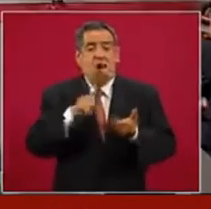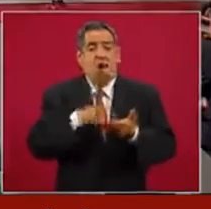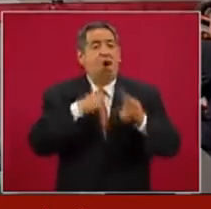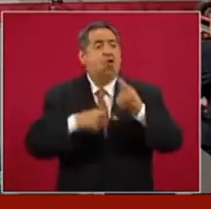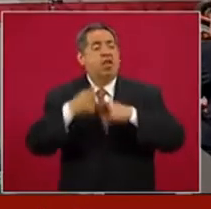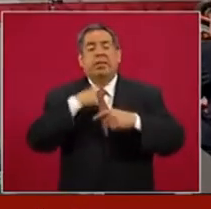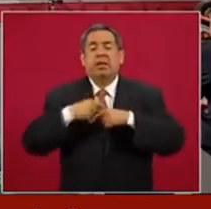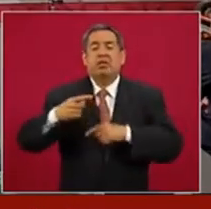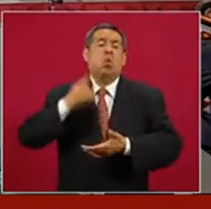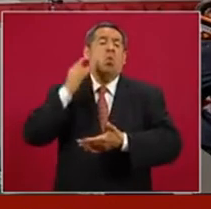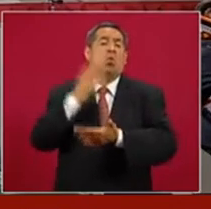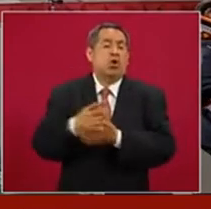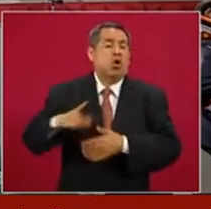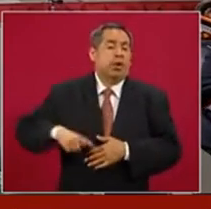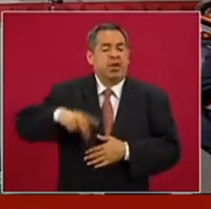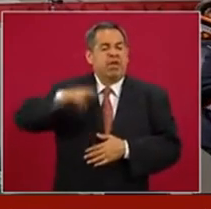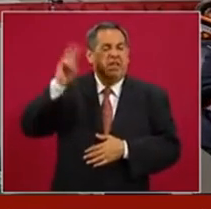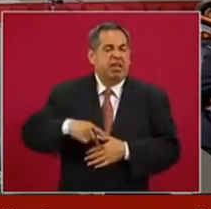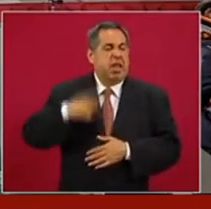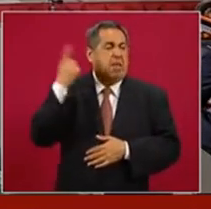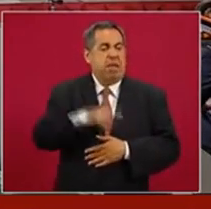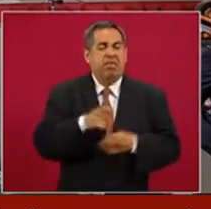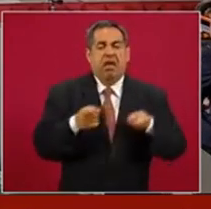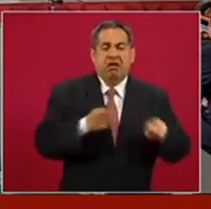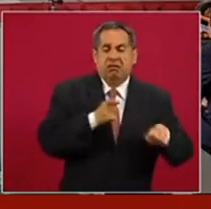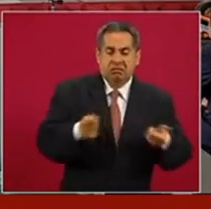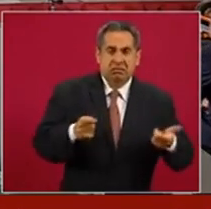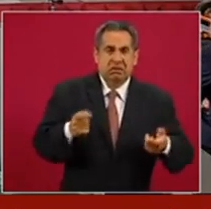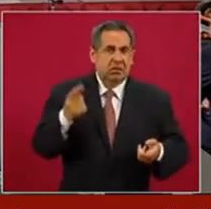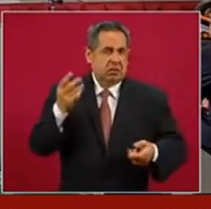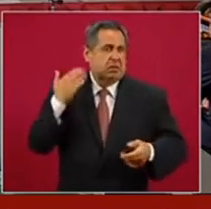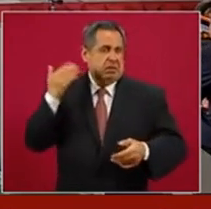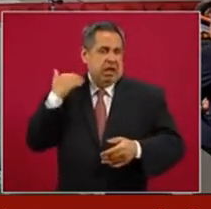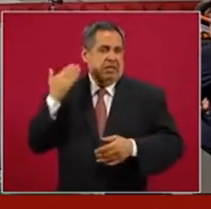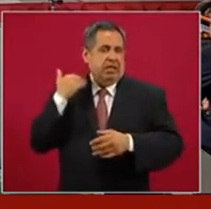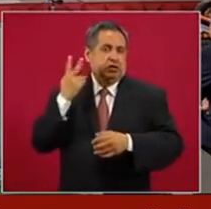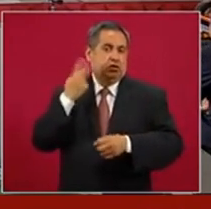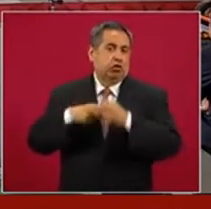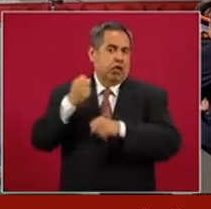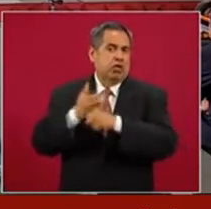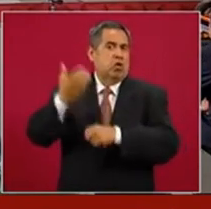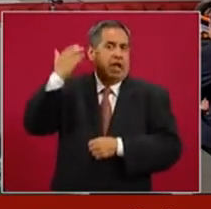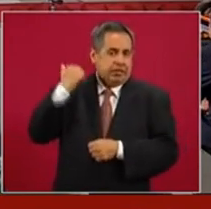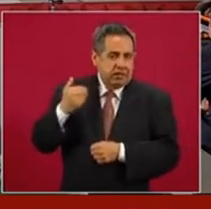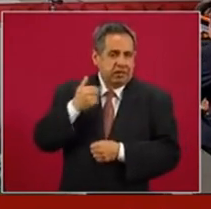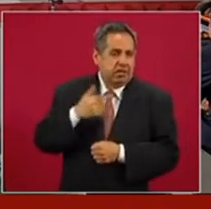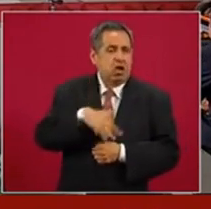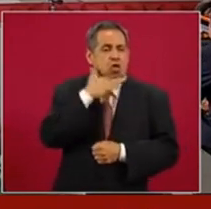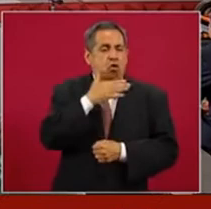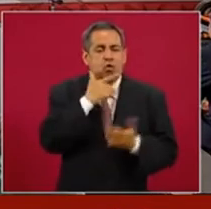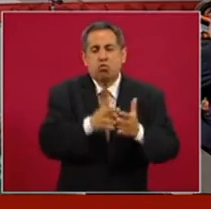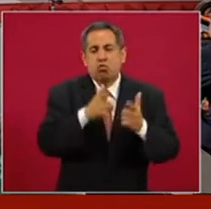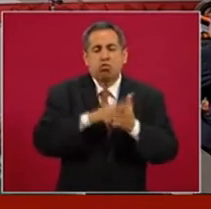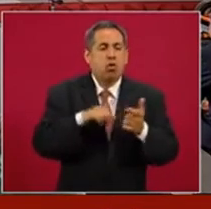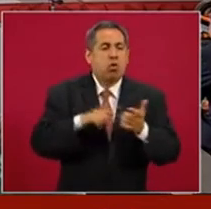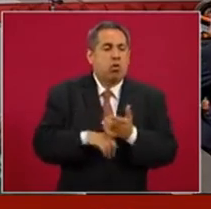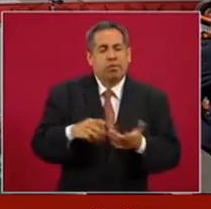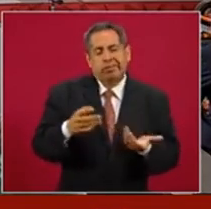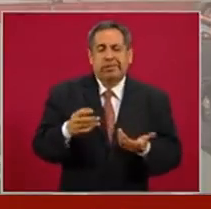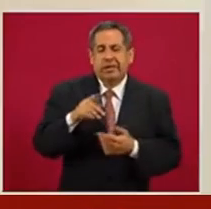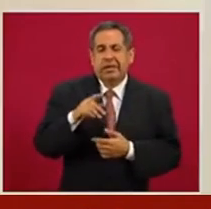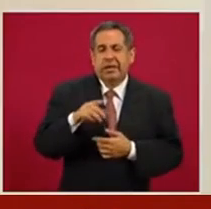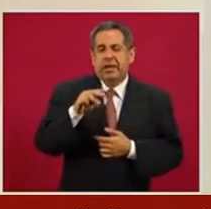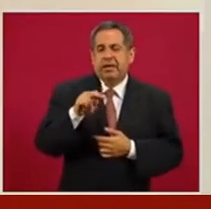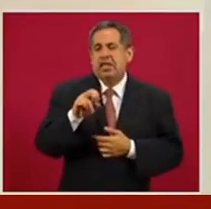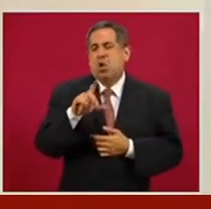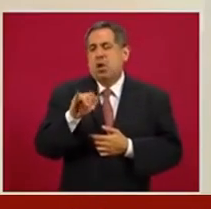verdad única que imperó hasta hace 2 años bajo el corrupto régimen neoliberal y el aparato mediático